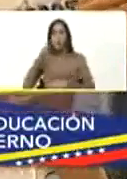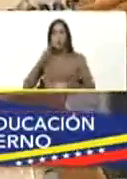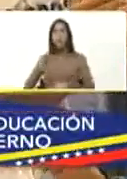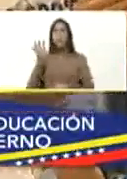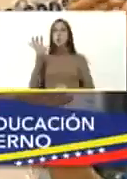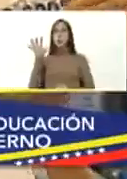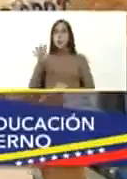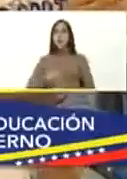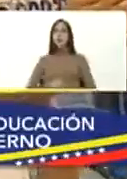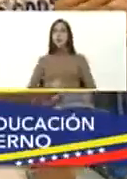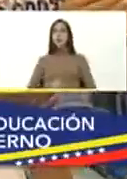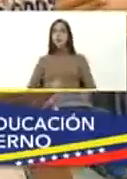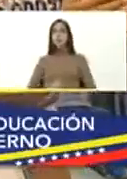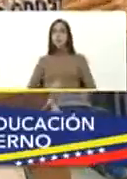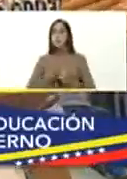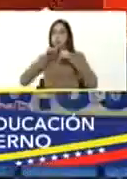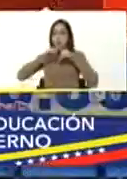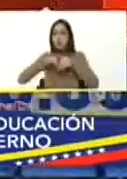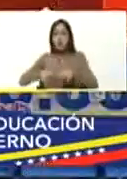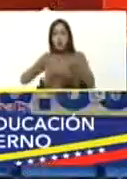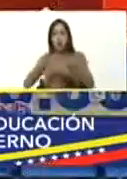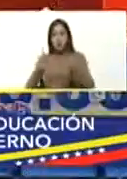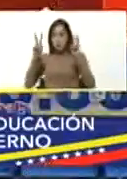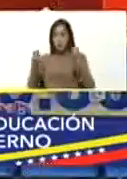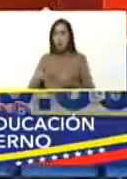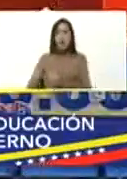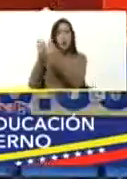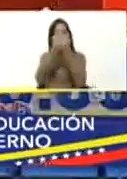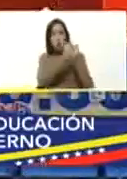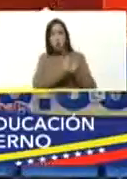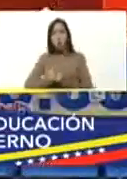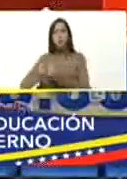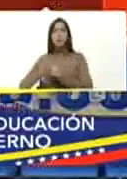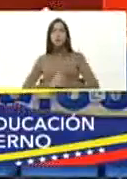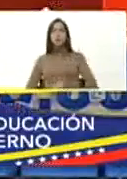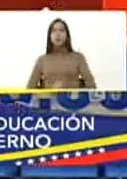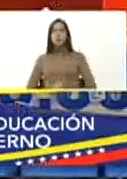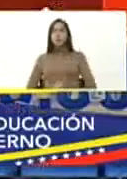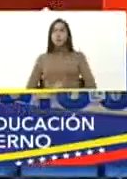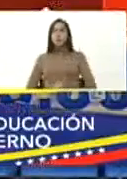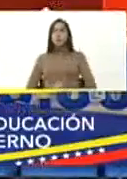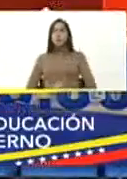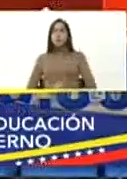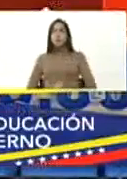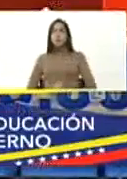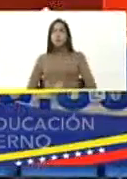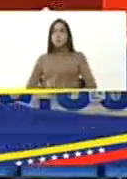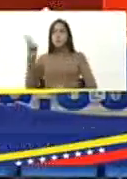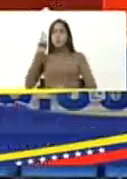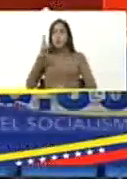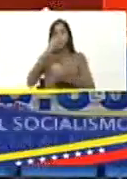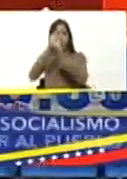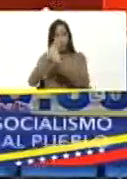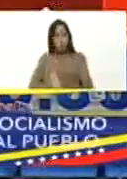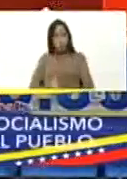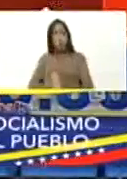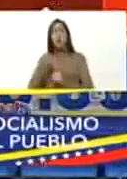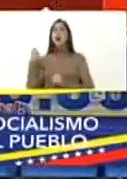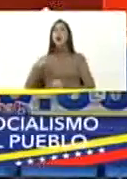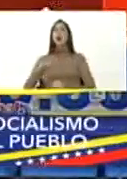país desplegándose en una nueva economía. Viene para Venezuela una nueva